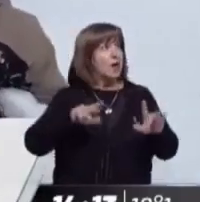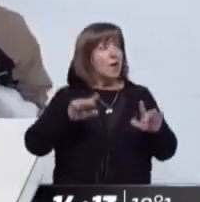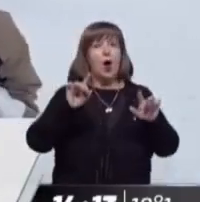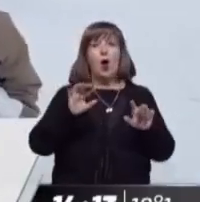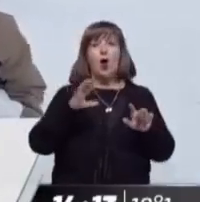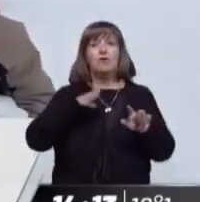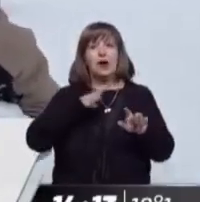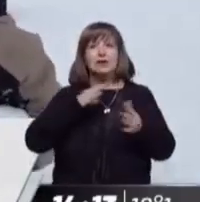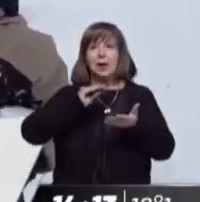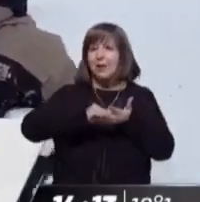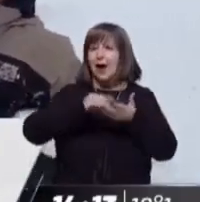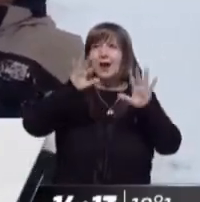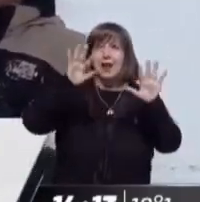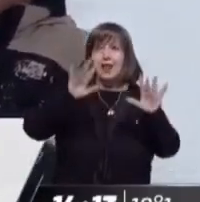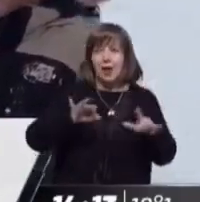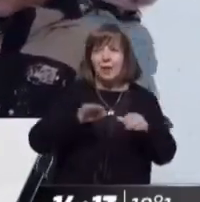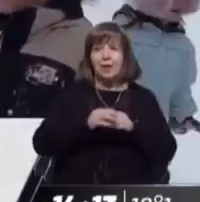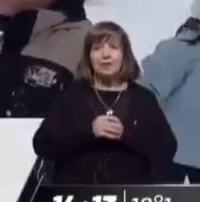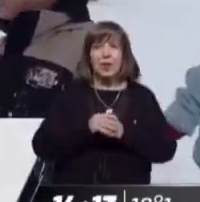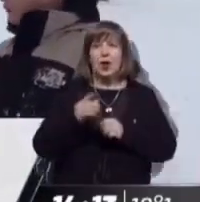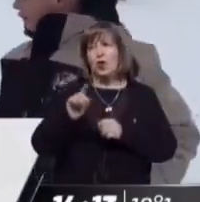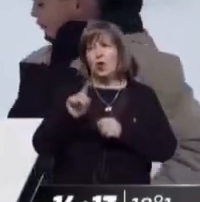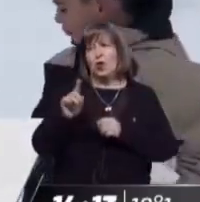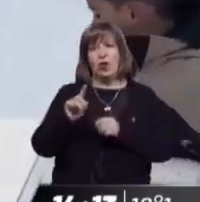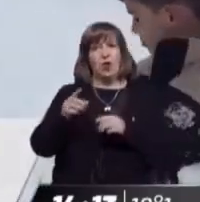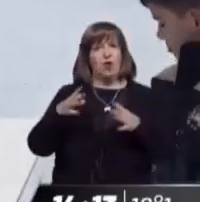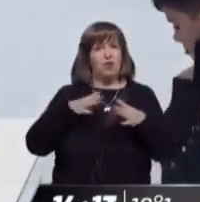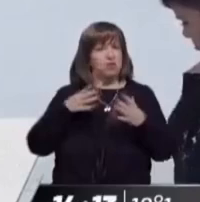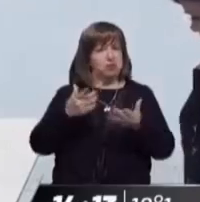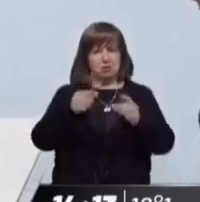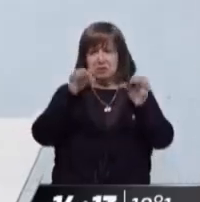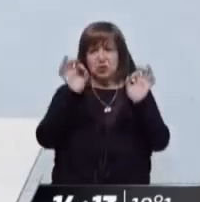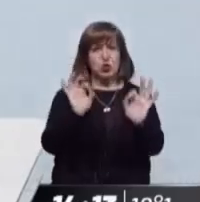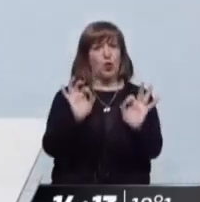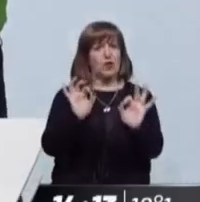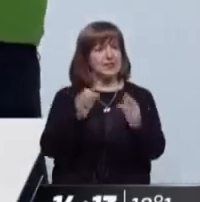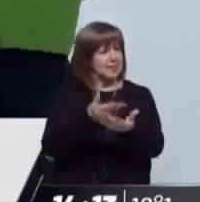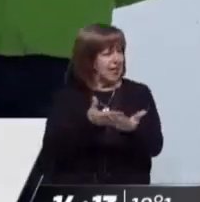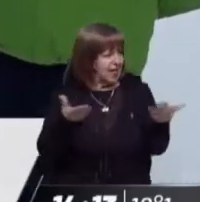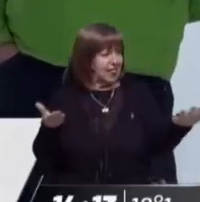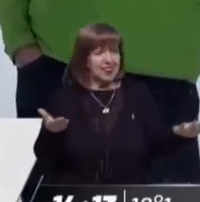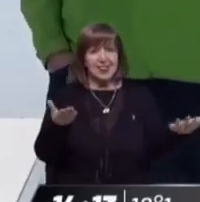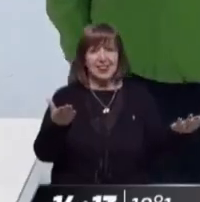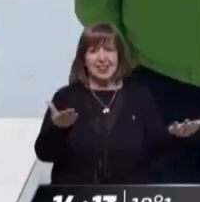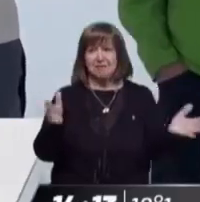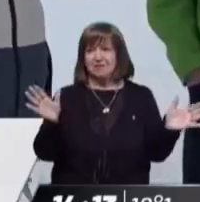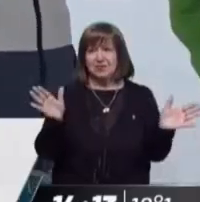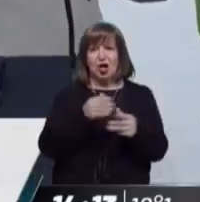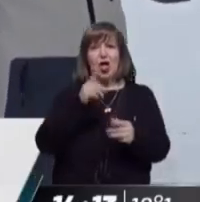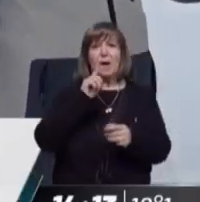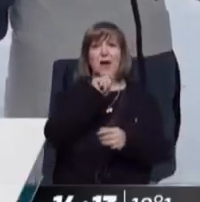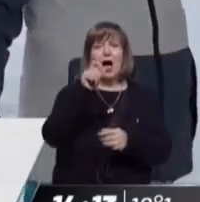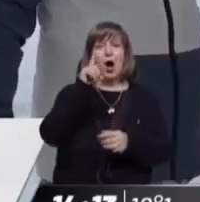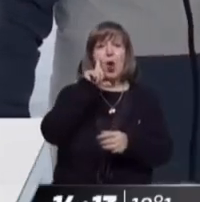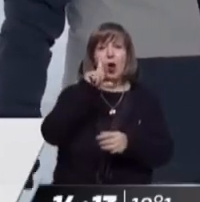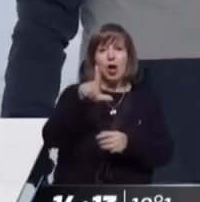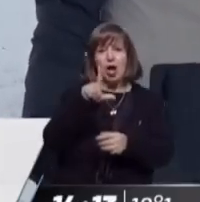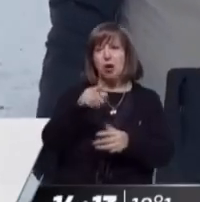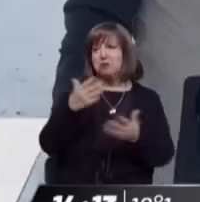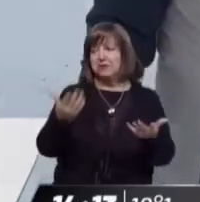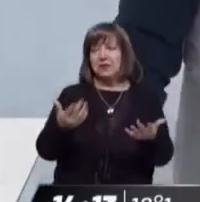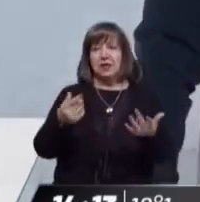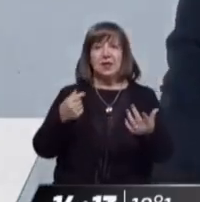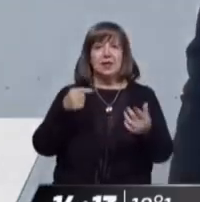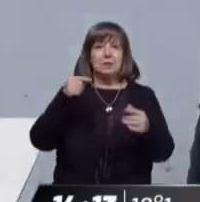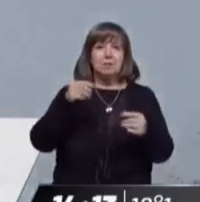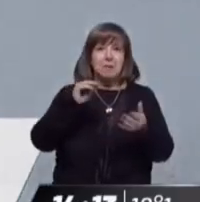temporal que estamos esperando estos días? Ya con la nieve que tenemos consideramos que es suficiente para terminar todo julio, así que todo lo que caiga encima de